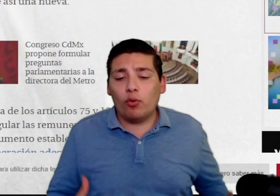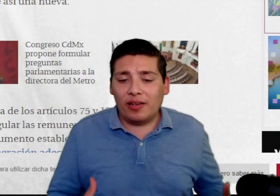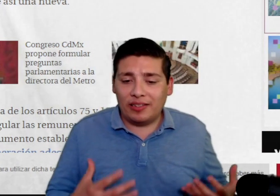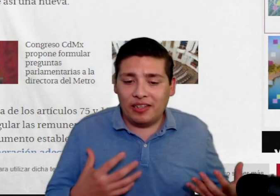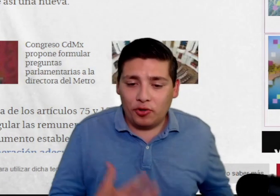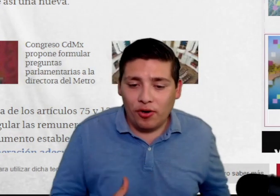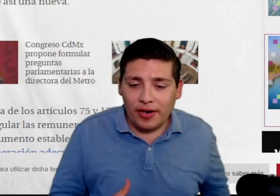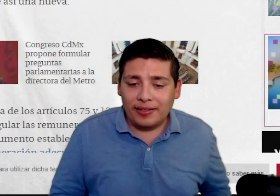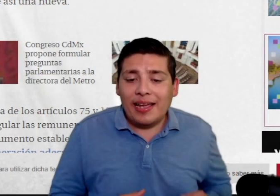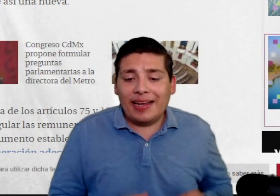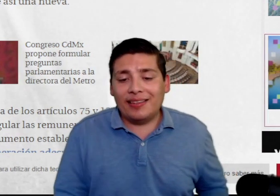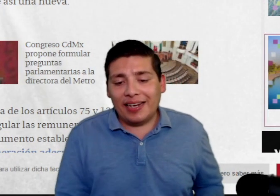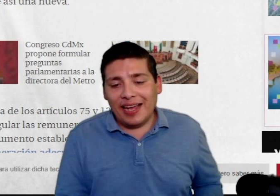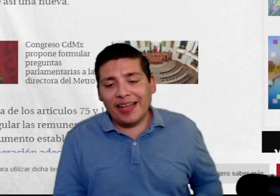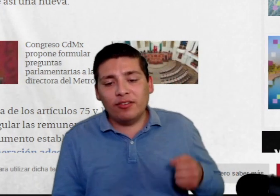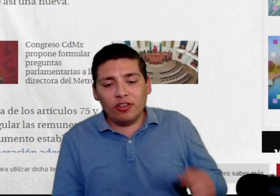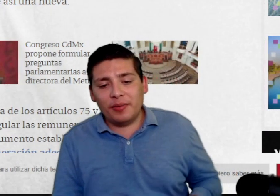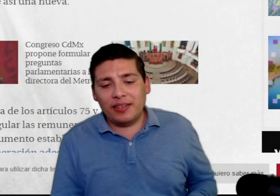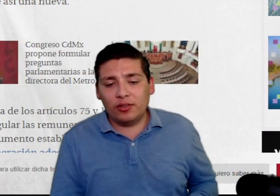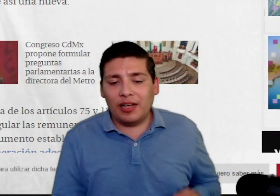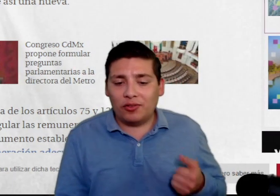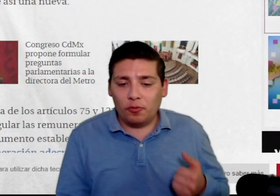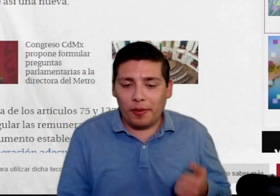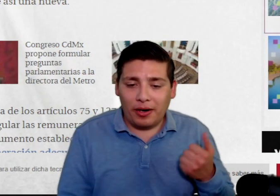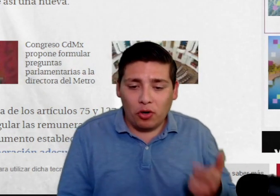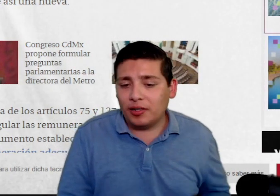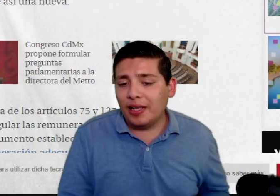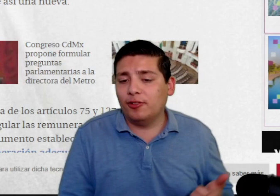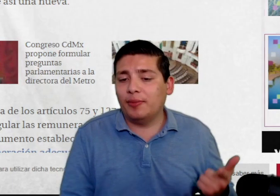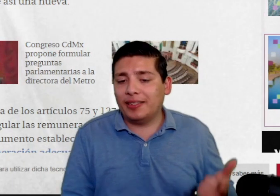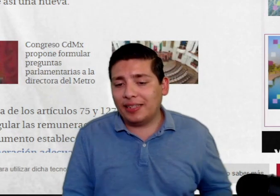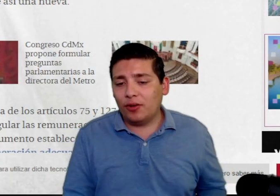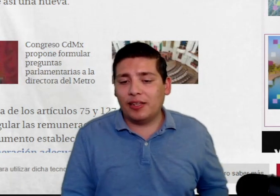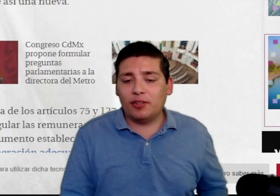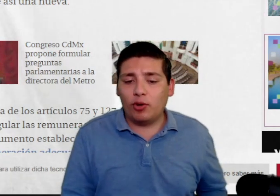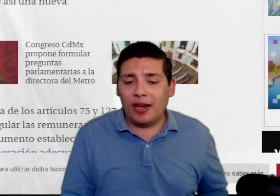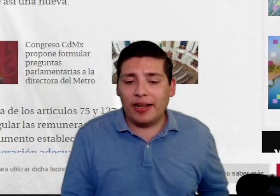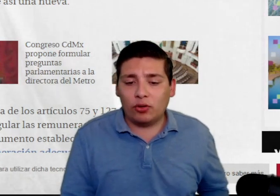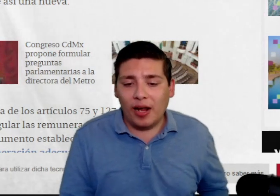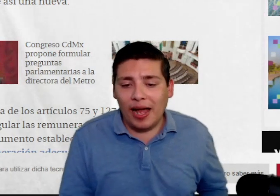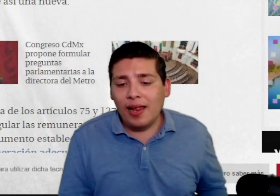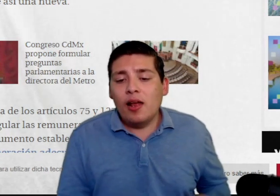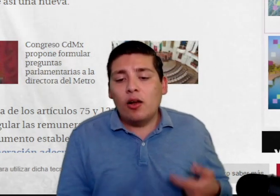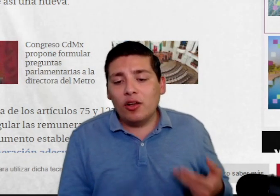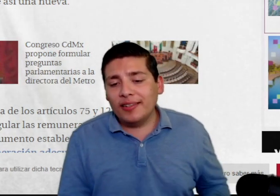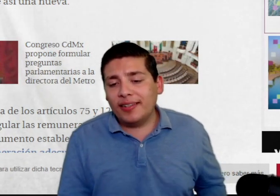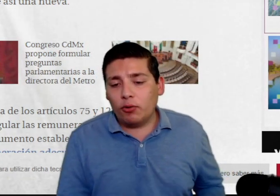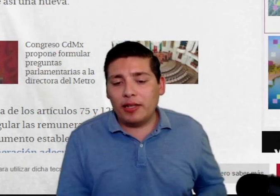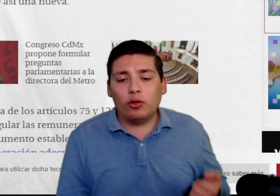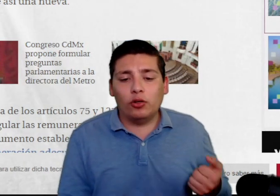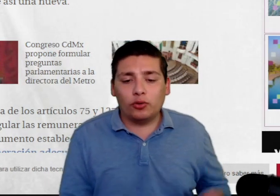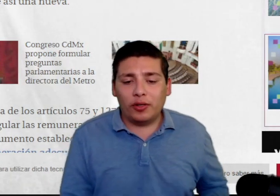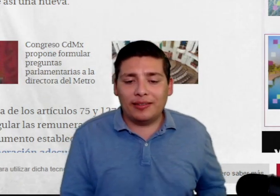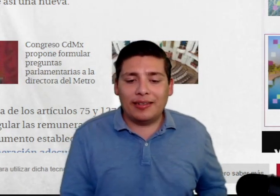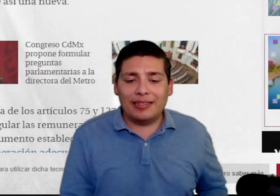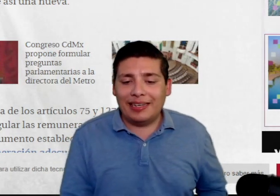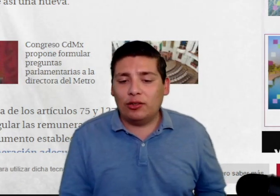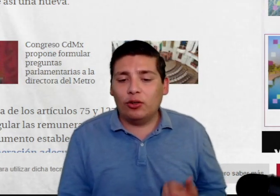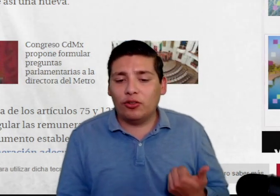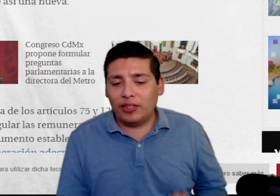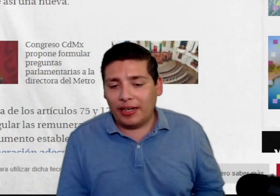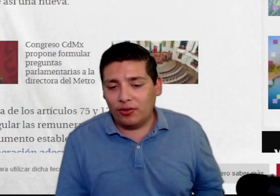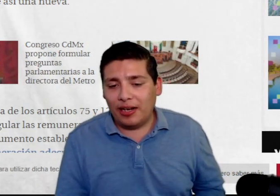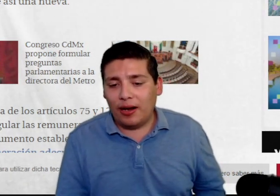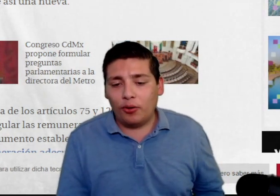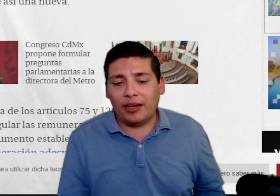con algunas excepciones, entre ellas los ministros de la Suprema Corte, los magistrados del Tribunal Electoral, los de circuito, los jueces de